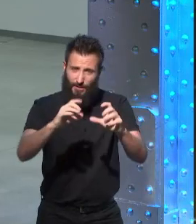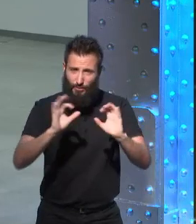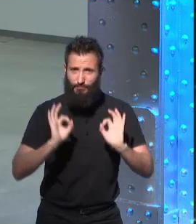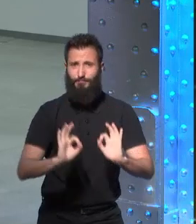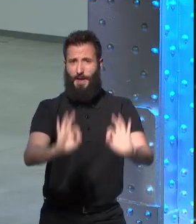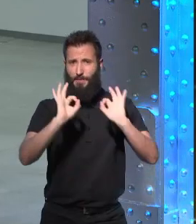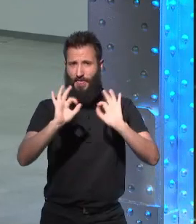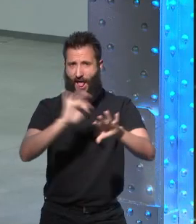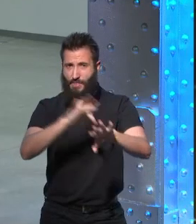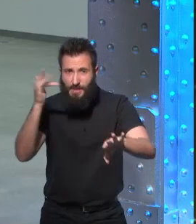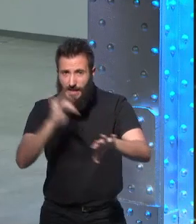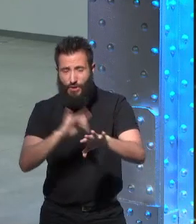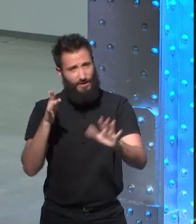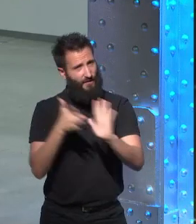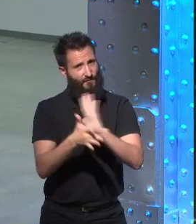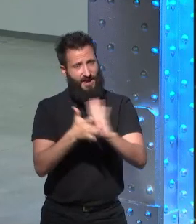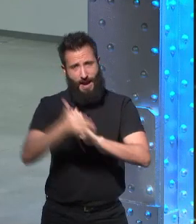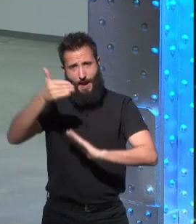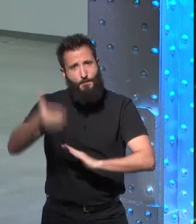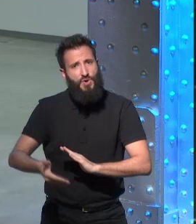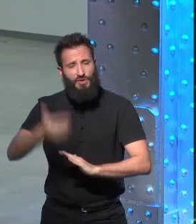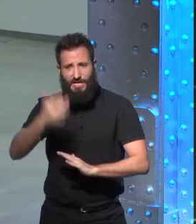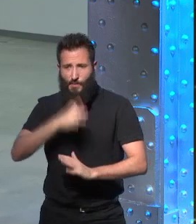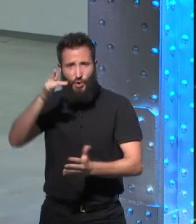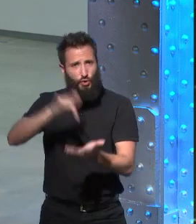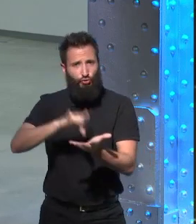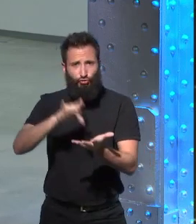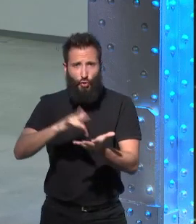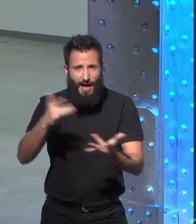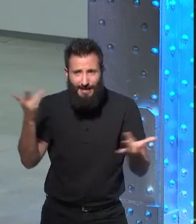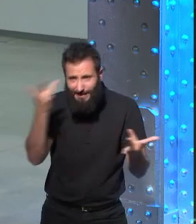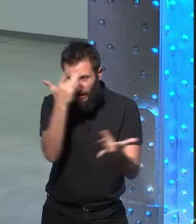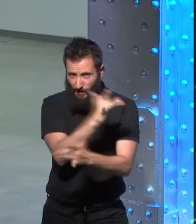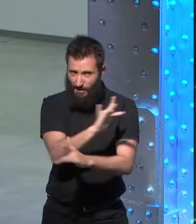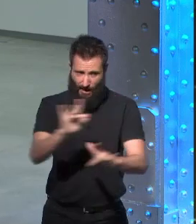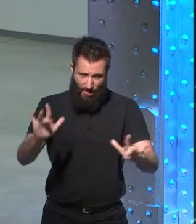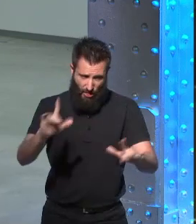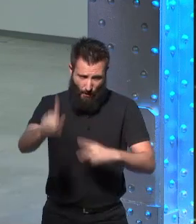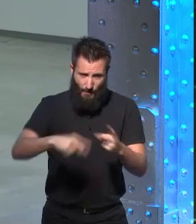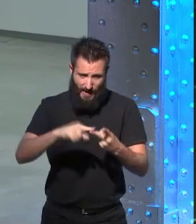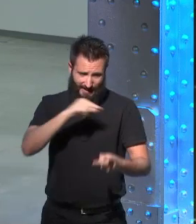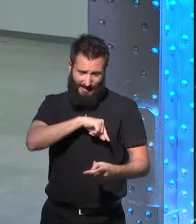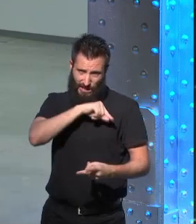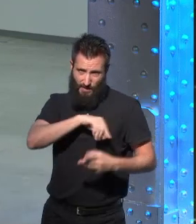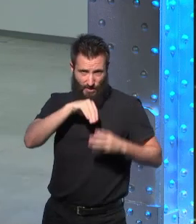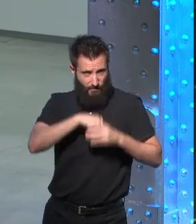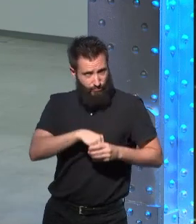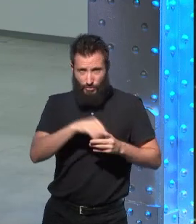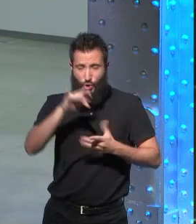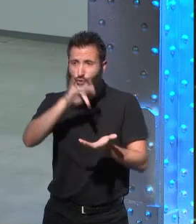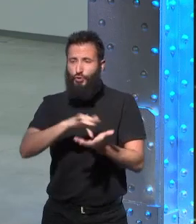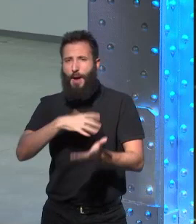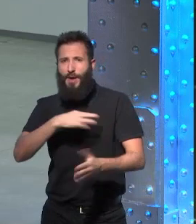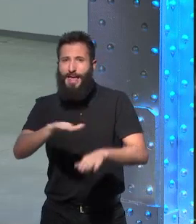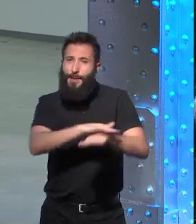aspecto, creo que es un paso importante, por lo menos de consciencia y de conciencia, las dos cosas. Julio, porque puede haber un ministerio, pero tiene que